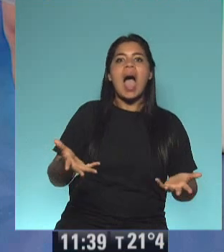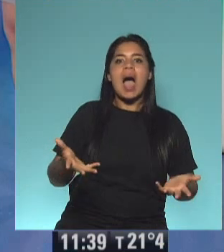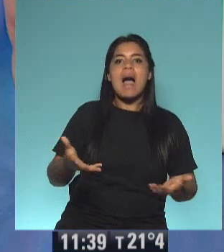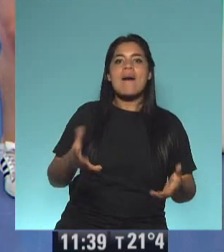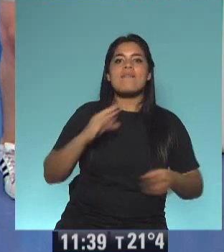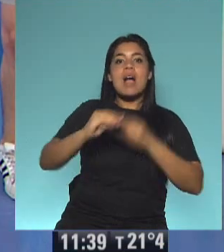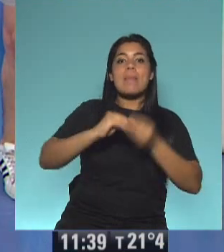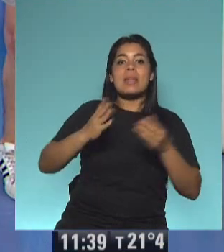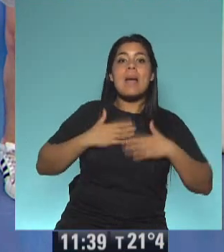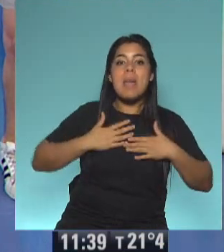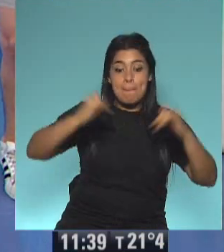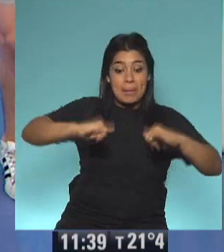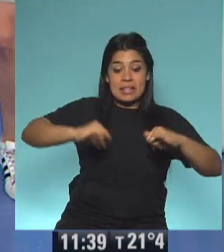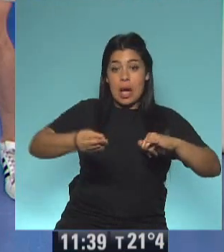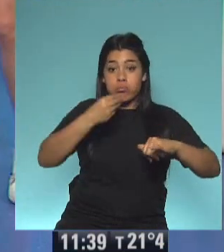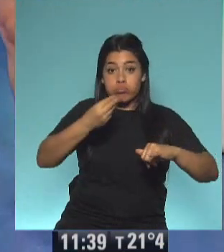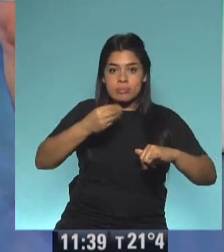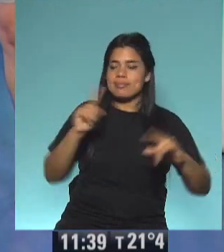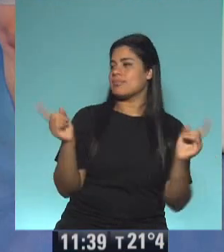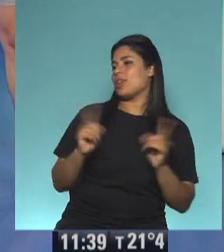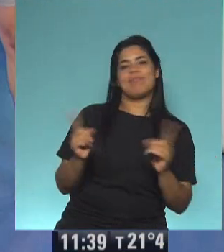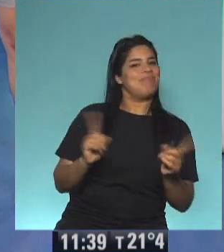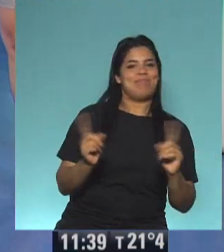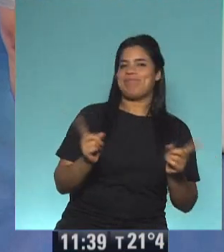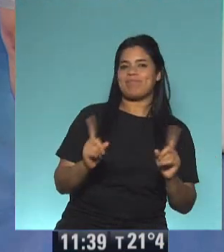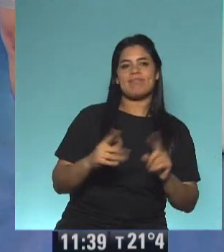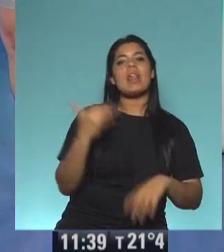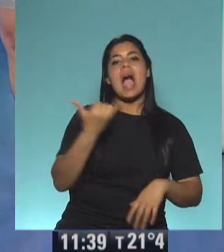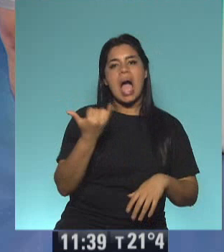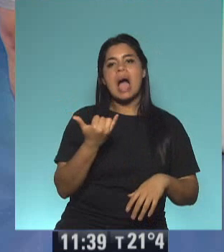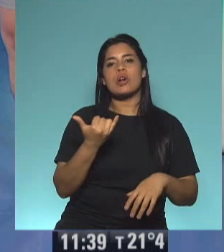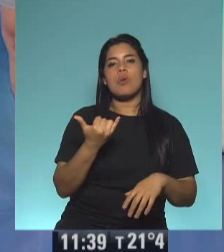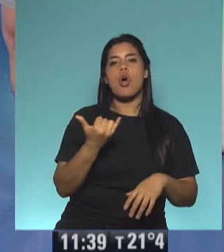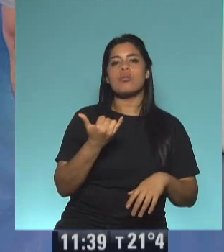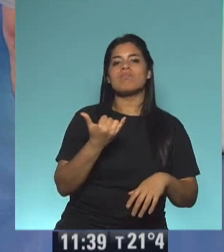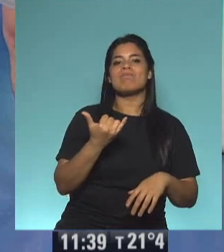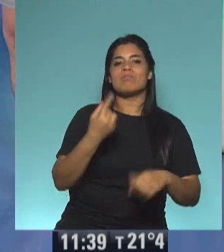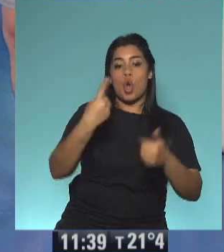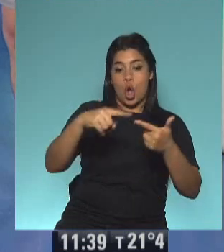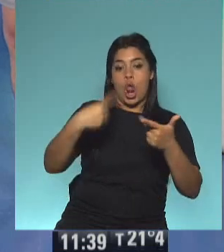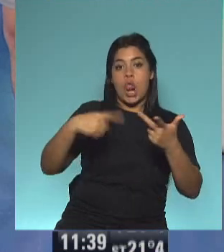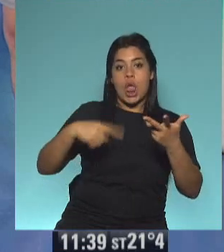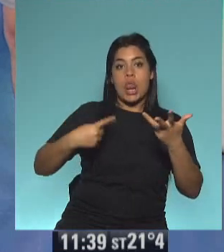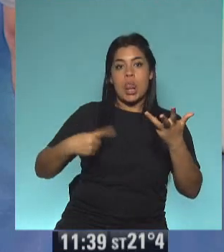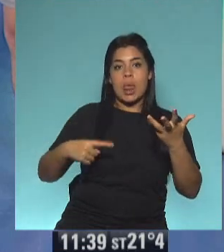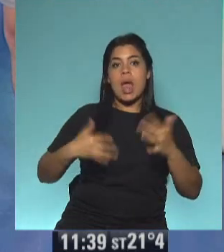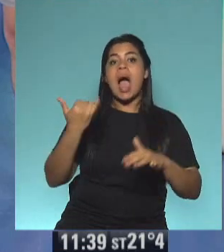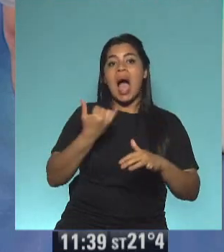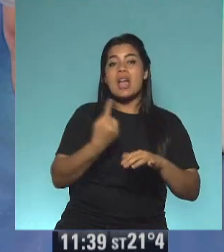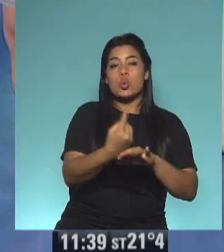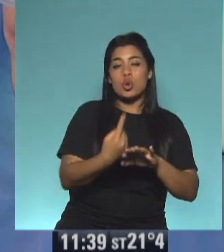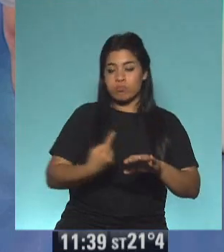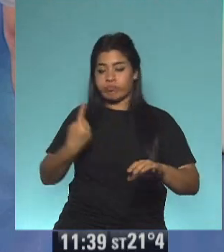los domingos. No, no, pero no. Señor. Varios aromas puede tener porque está compuesto por varias cosas. De hecho, saca un aroma que no está tan